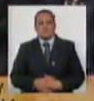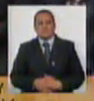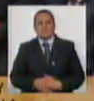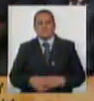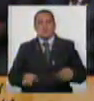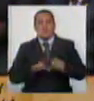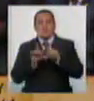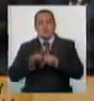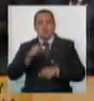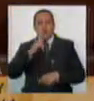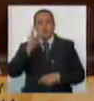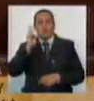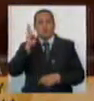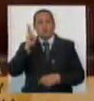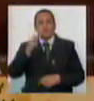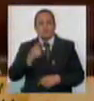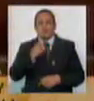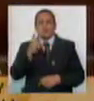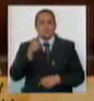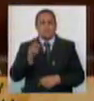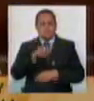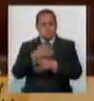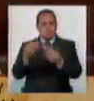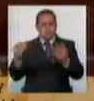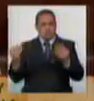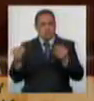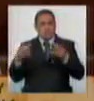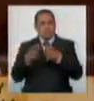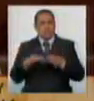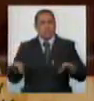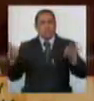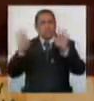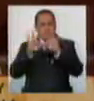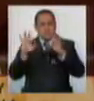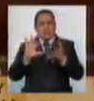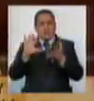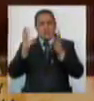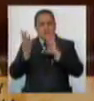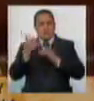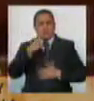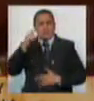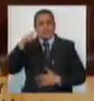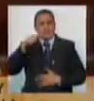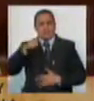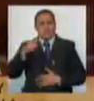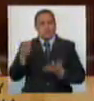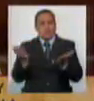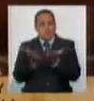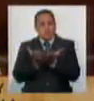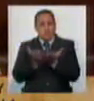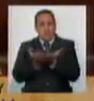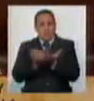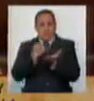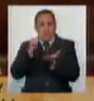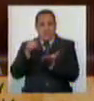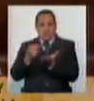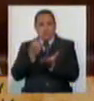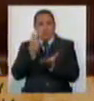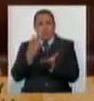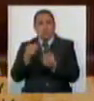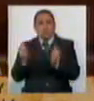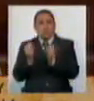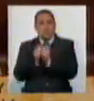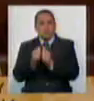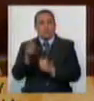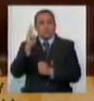Los docentes son el elemento central de la reforma que hemos emprendido. Una escuela es tan buena como buenos son sus